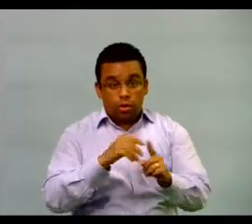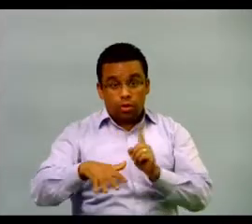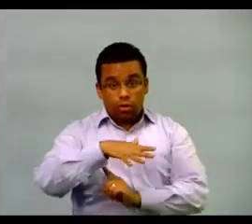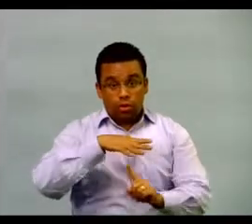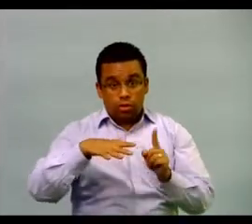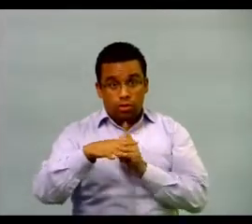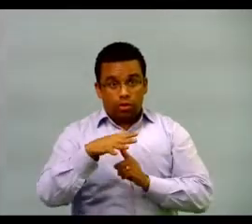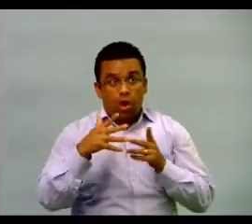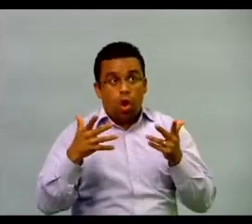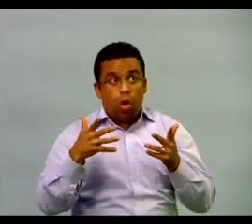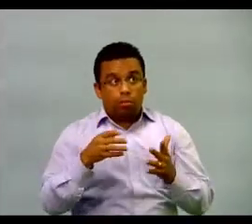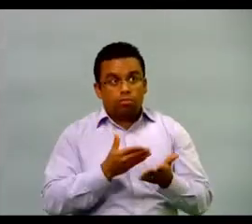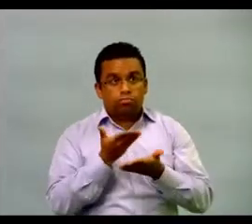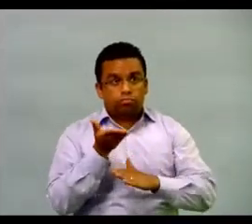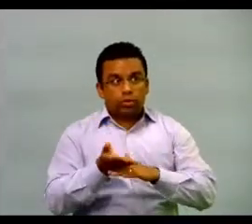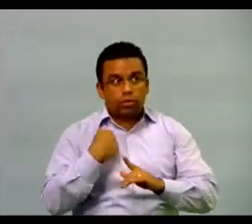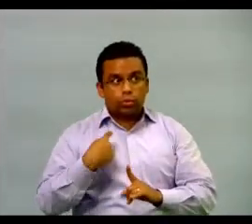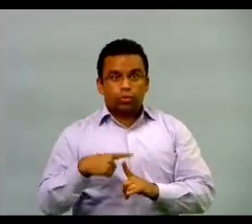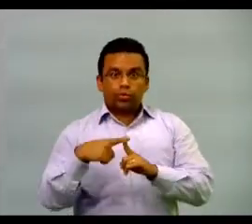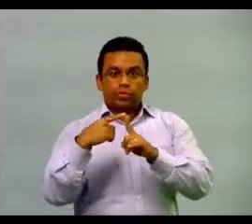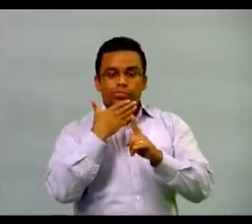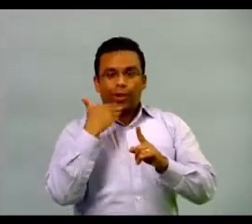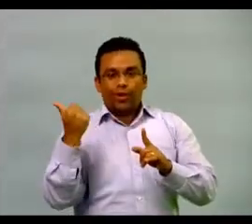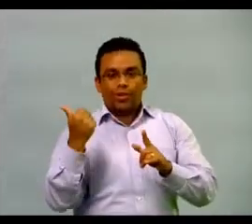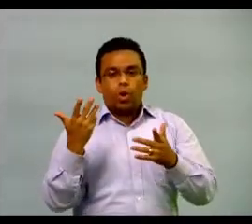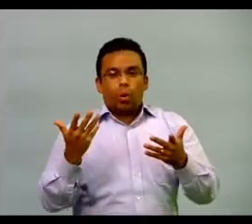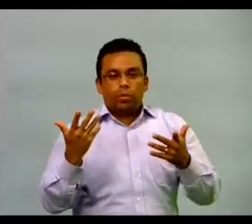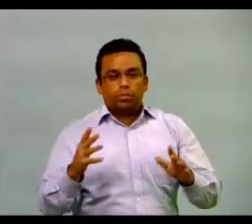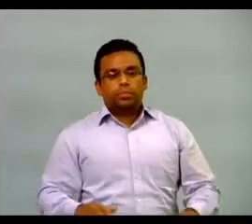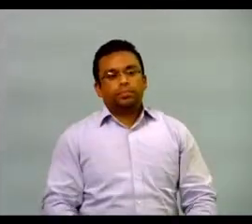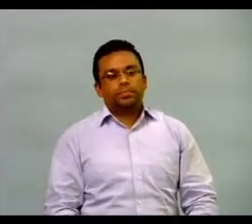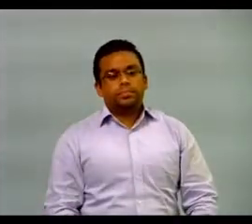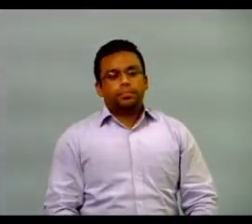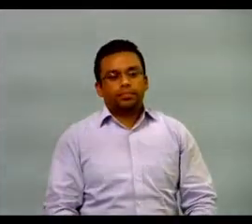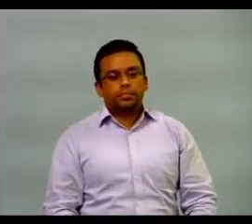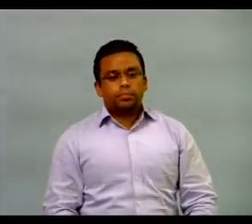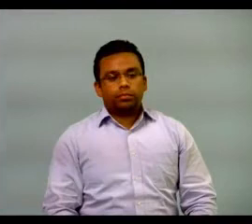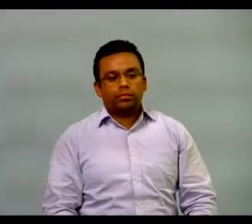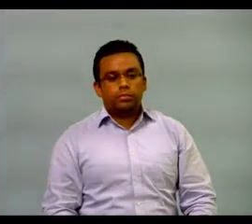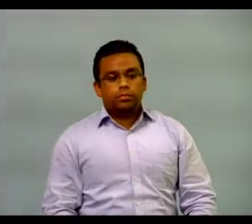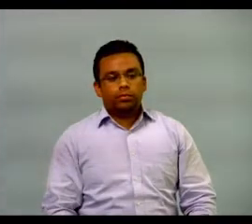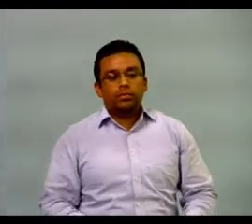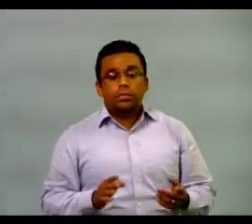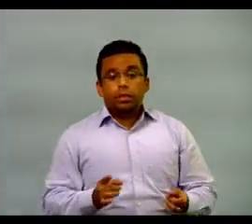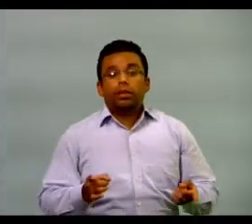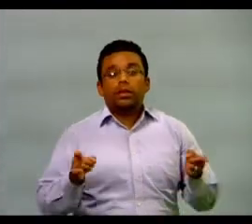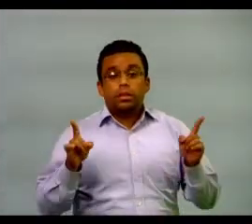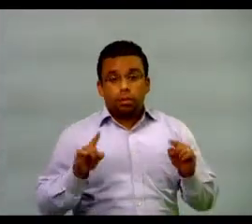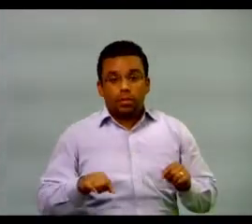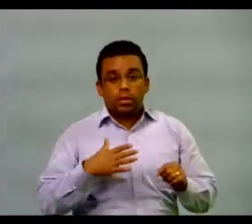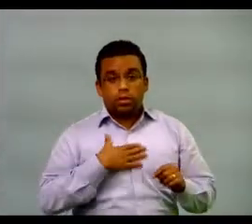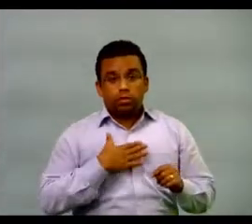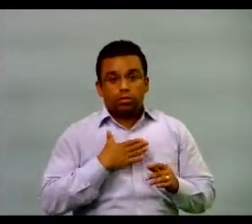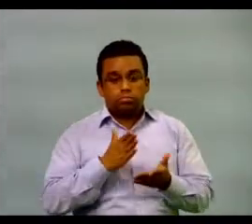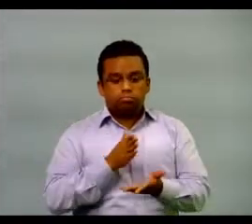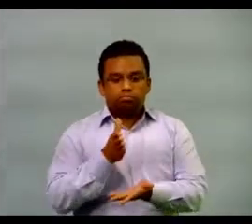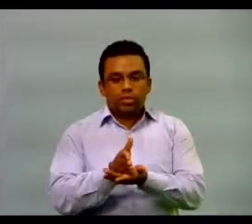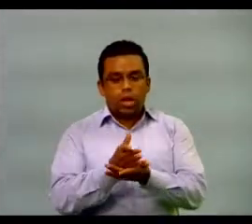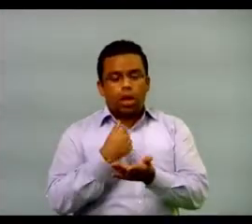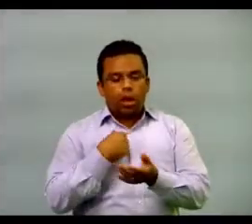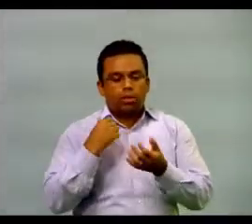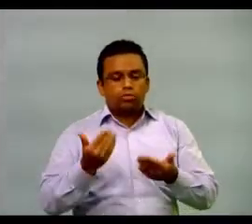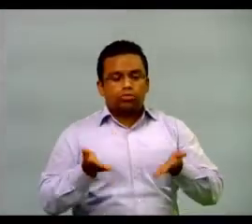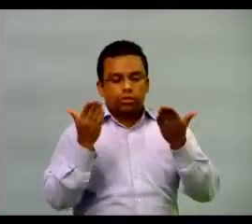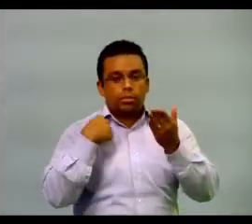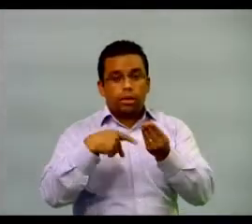lograban verse más motivados con las clases. Asimismo, se decidió tomar el celular como una herramienta pedagógica